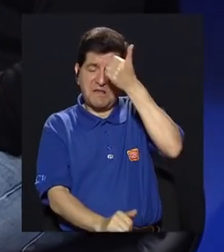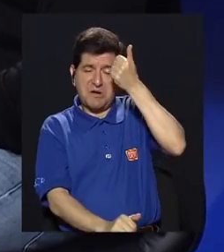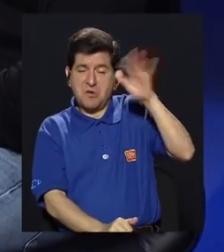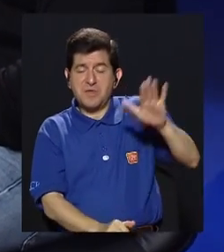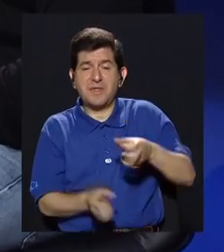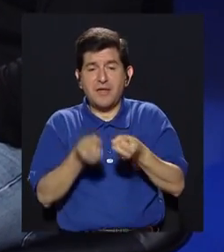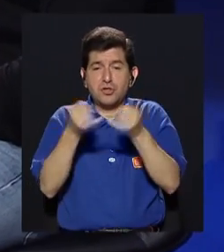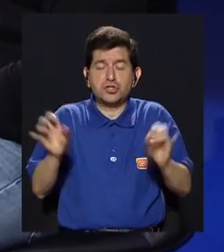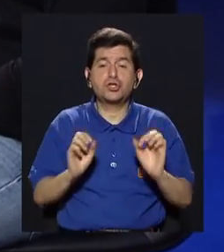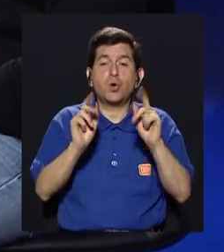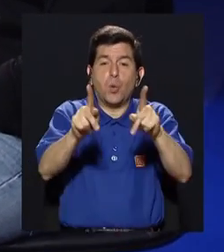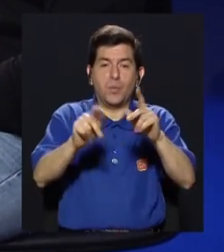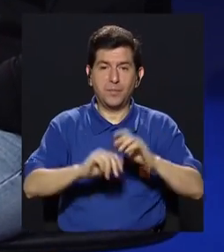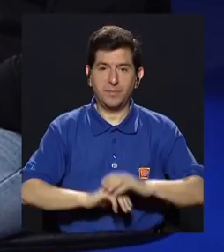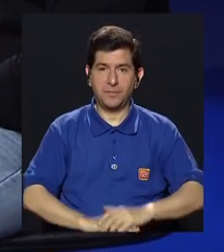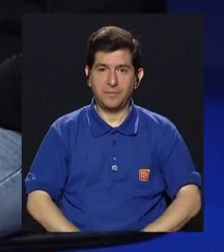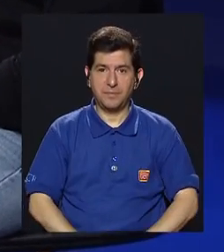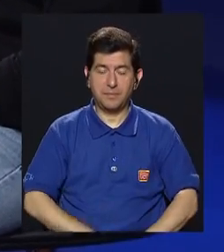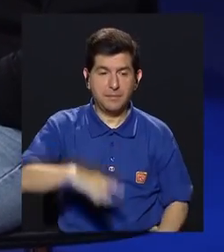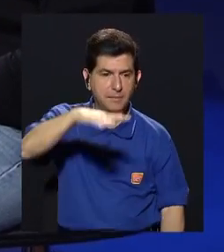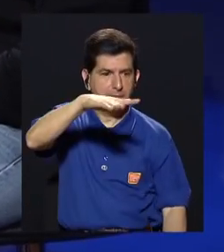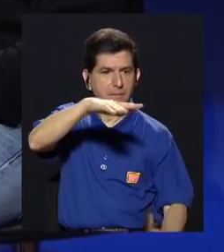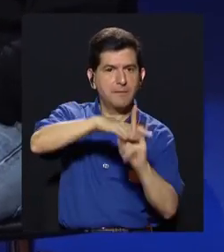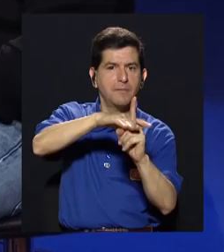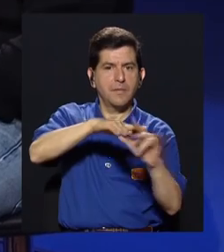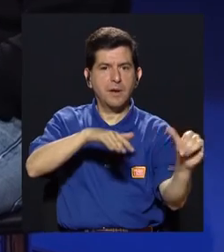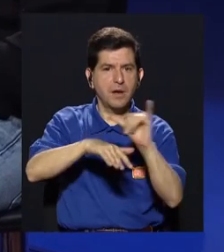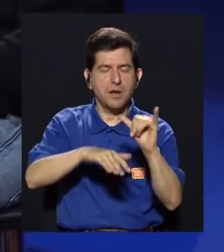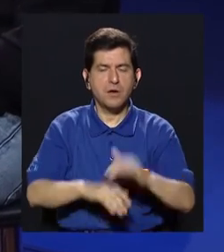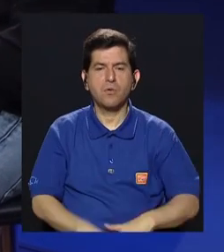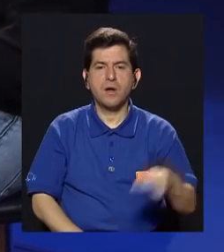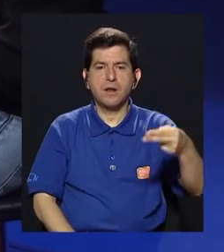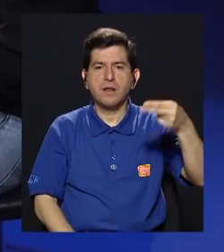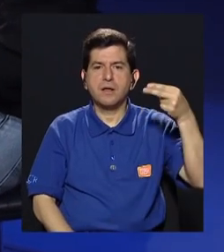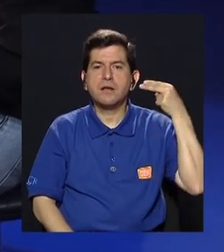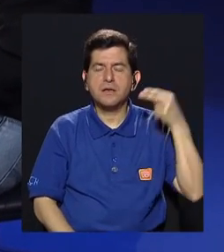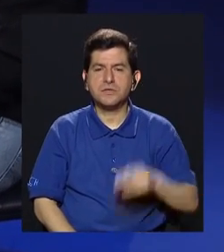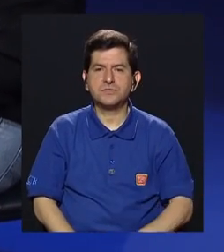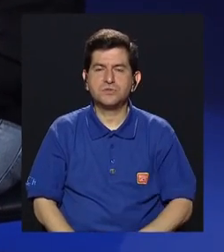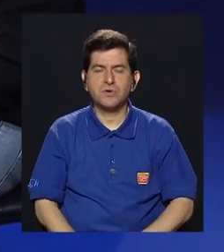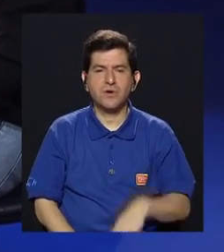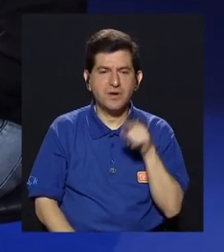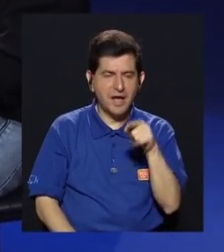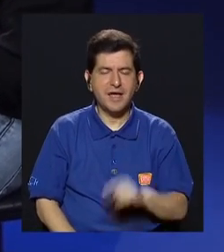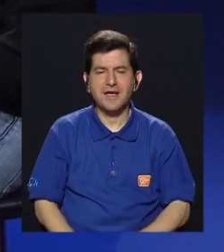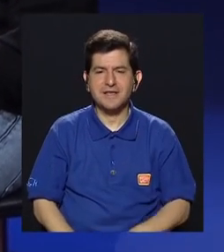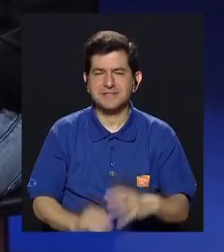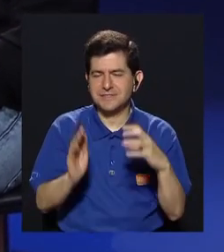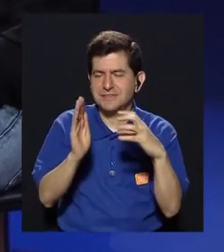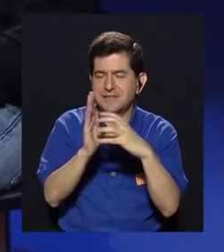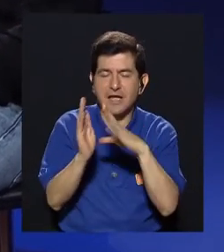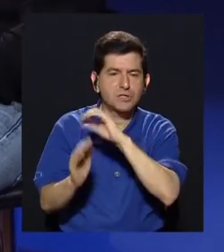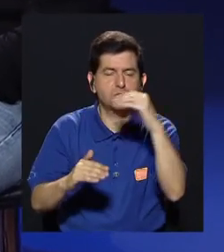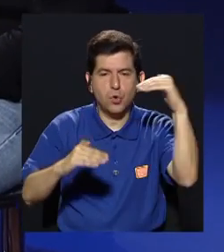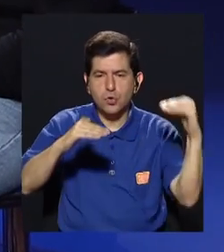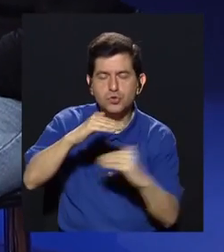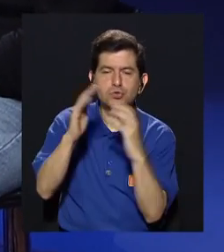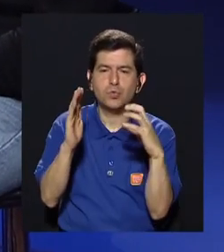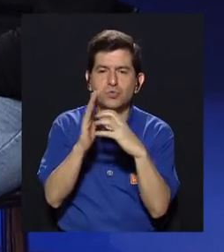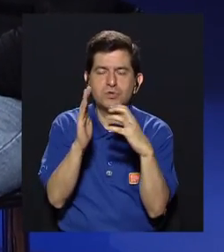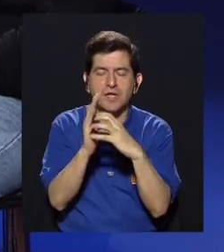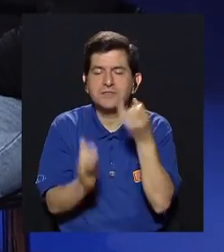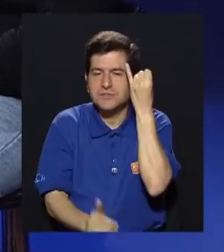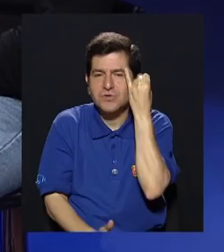se les deja sin oportunidades porque emergen también en sus historias en los textos y los subtextos que podamos